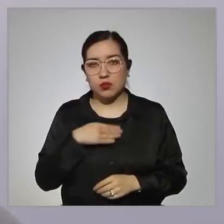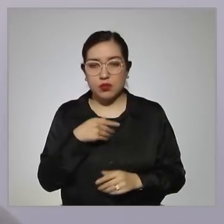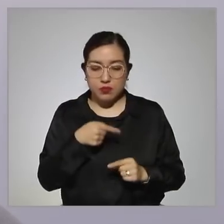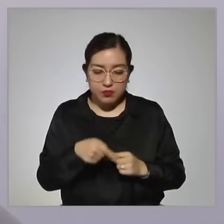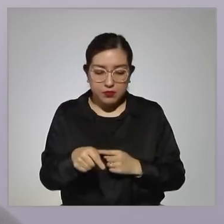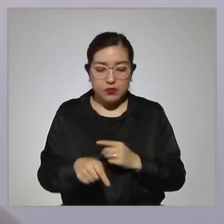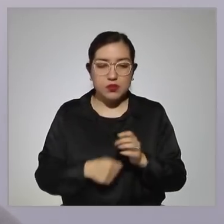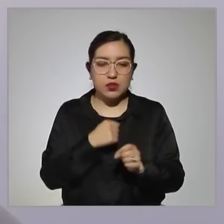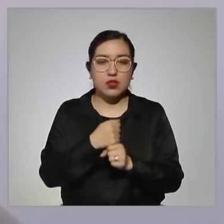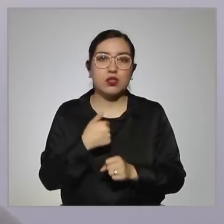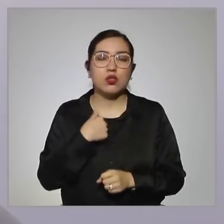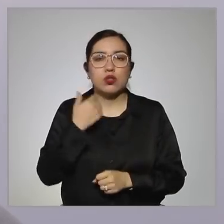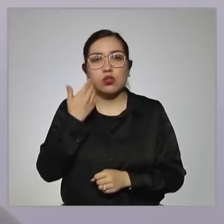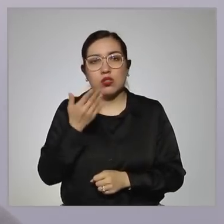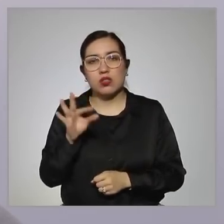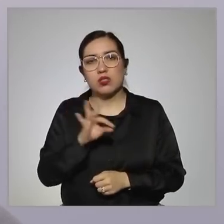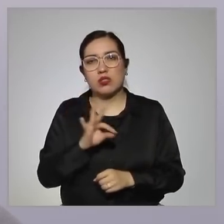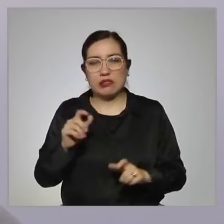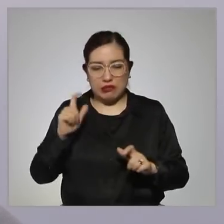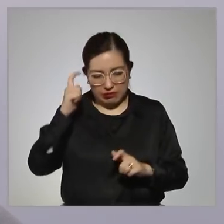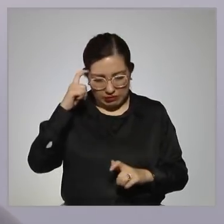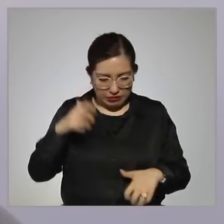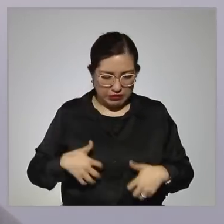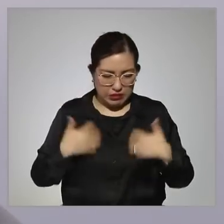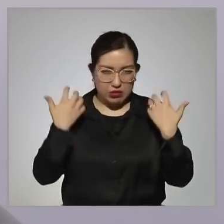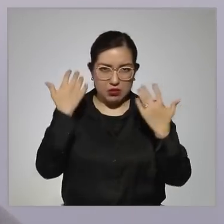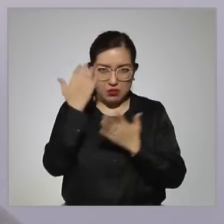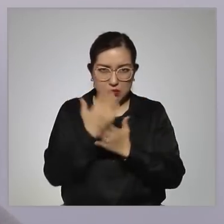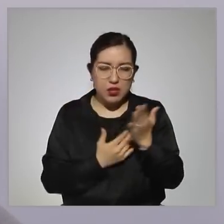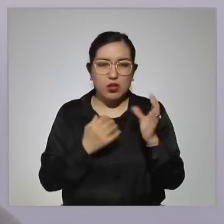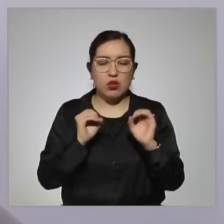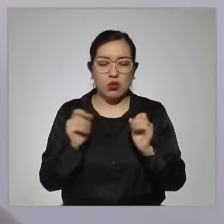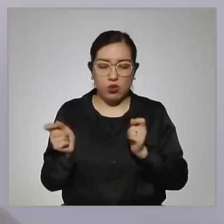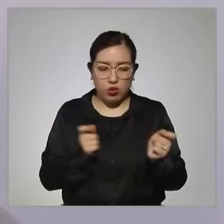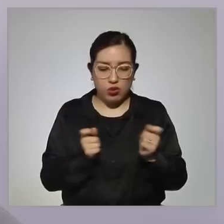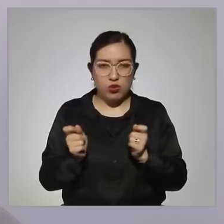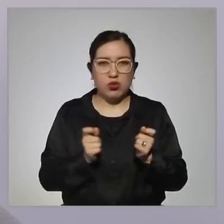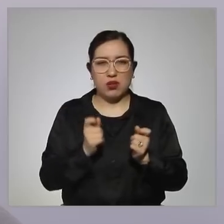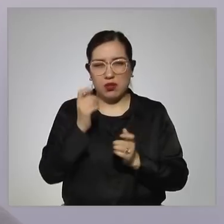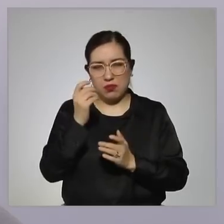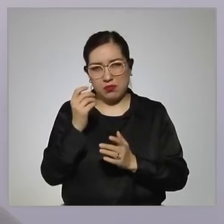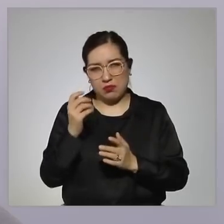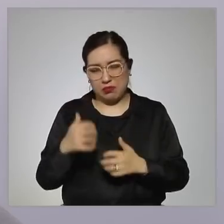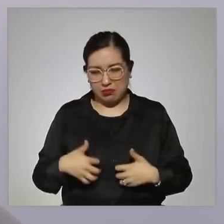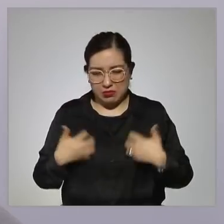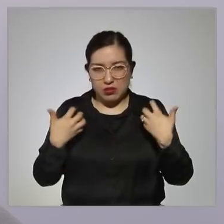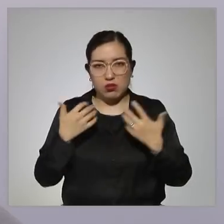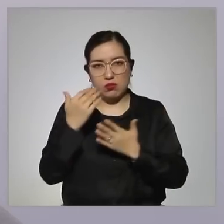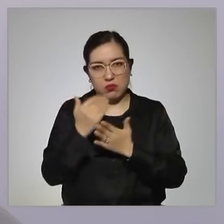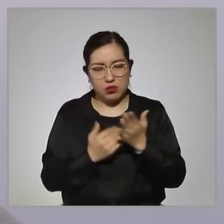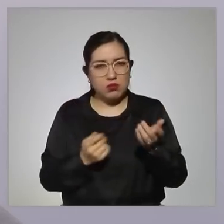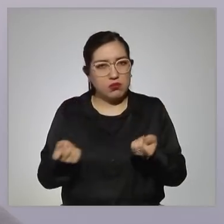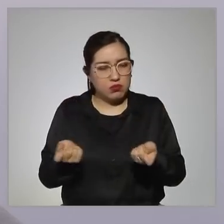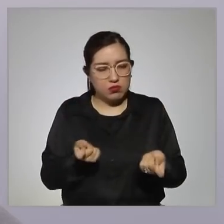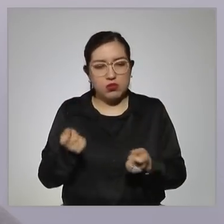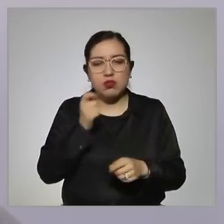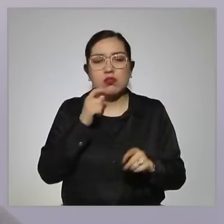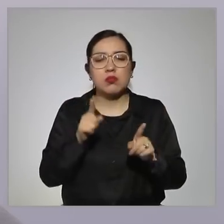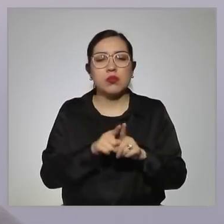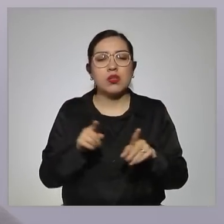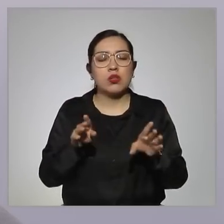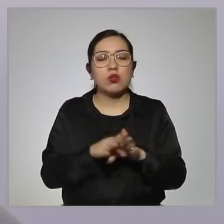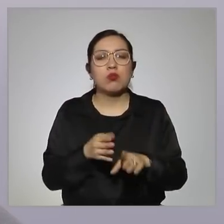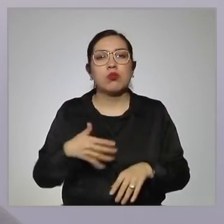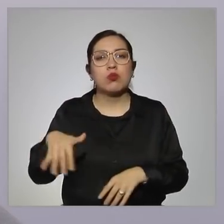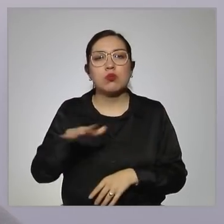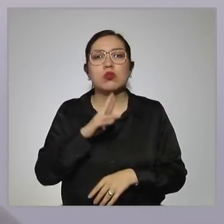quería, no sé, enojarme menos en casa, controlar más el enojo, por ejemplo, o buscar más espacios para